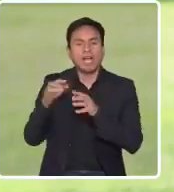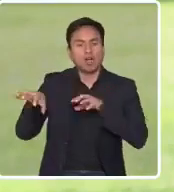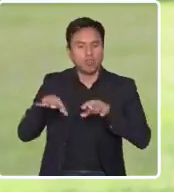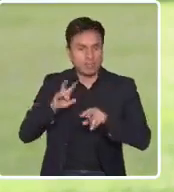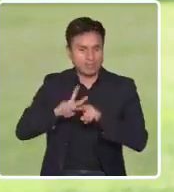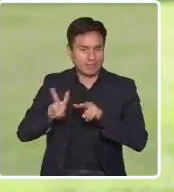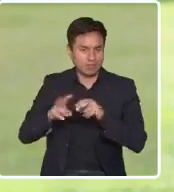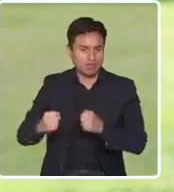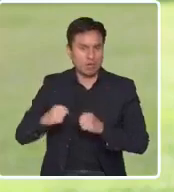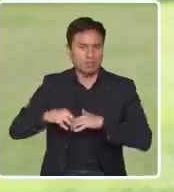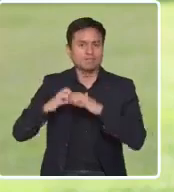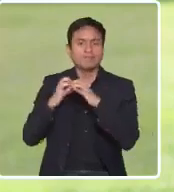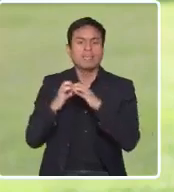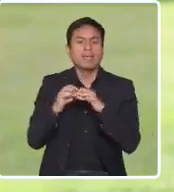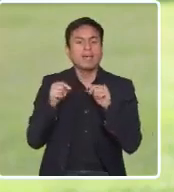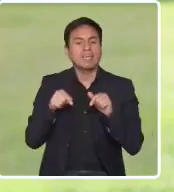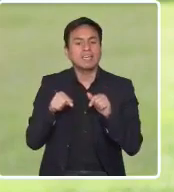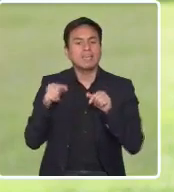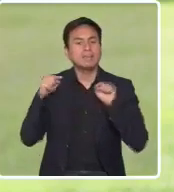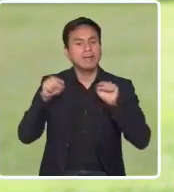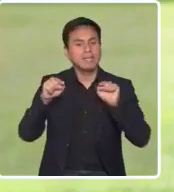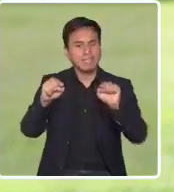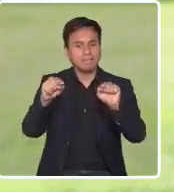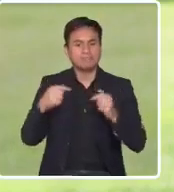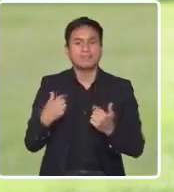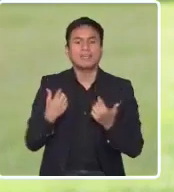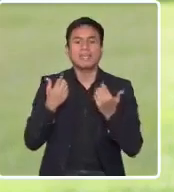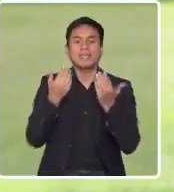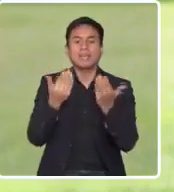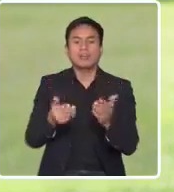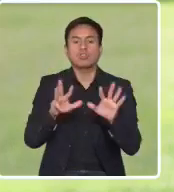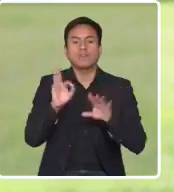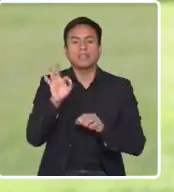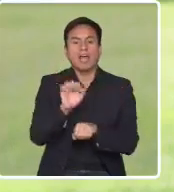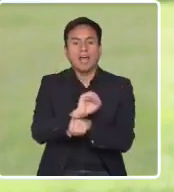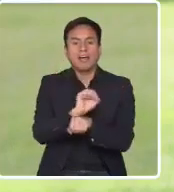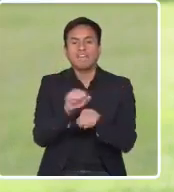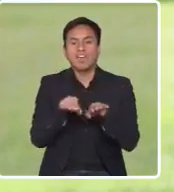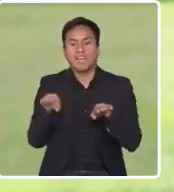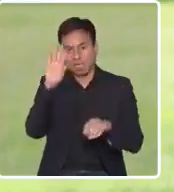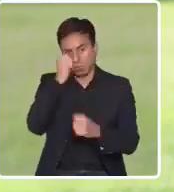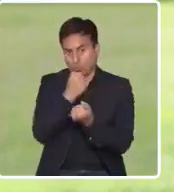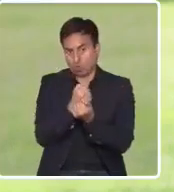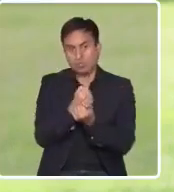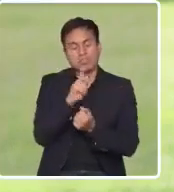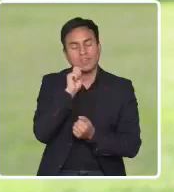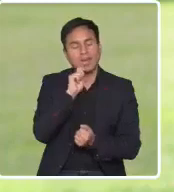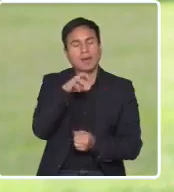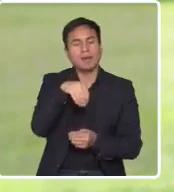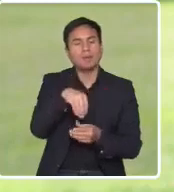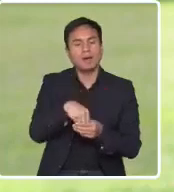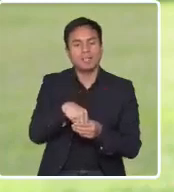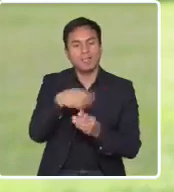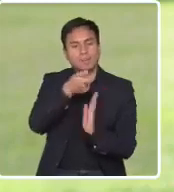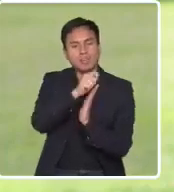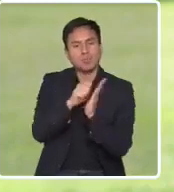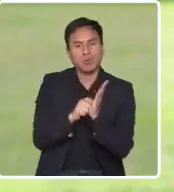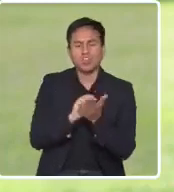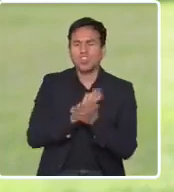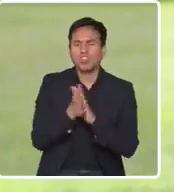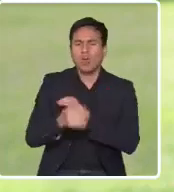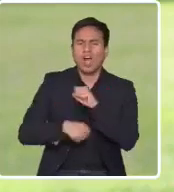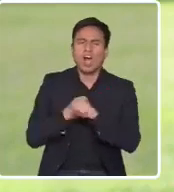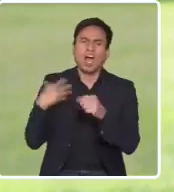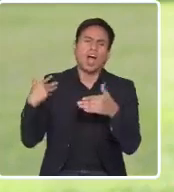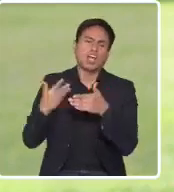que estamos haciendo, ¿no? Aquí, en paralelo, estamos entregando 90 vehículos, 90 vehículos son parte de nuestros presupuestos, todos los